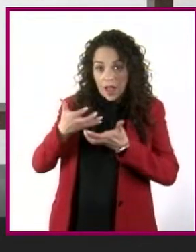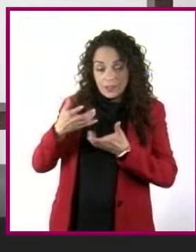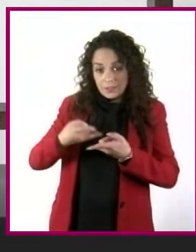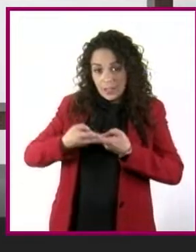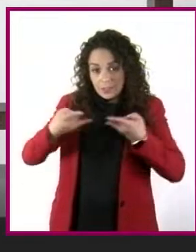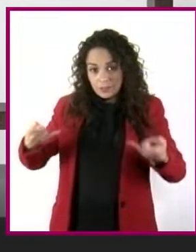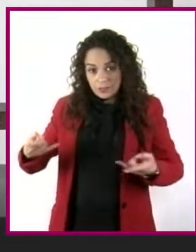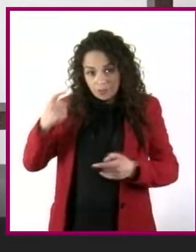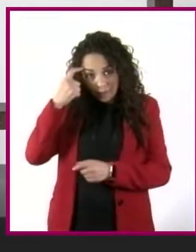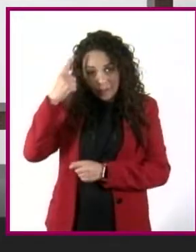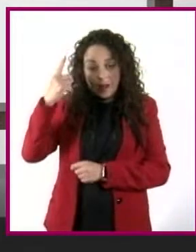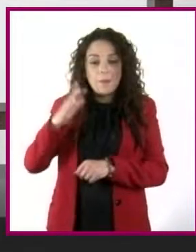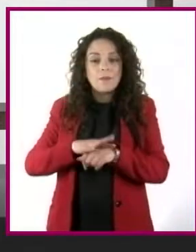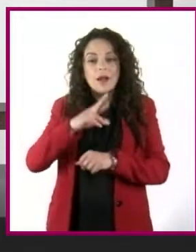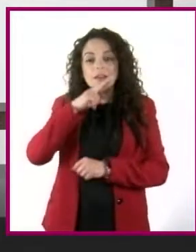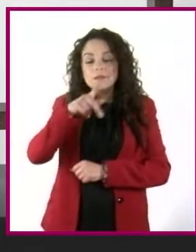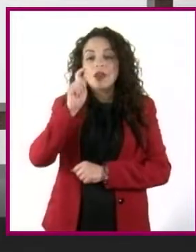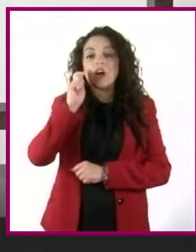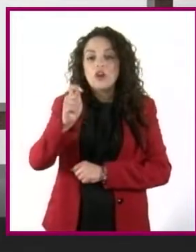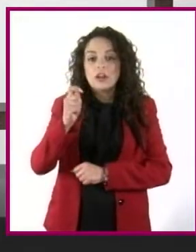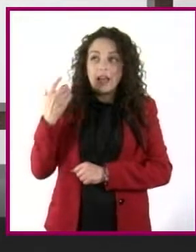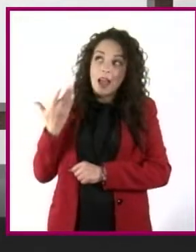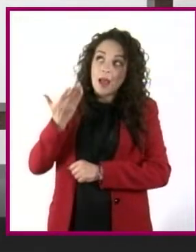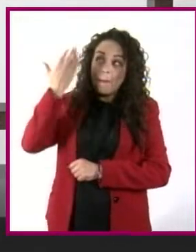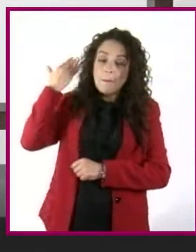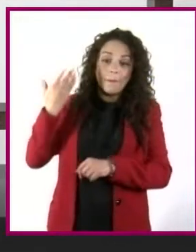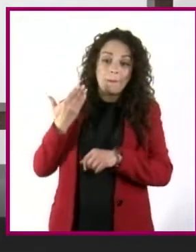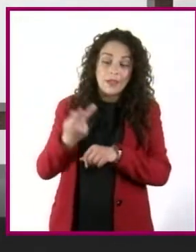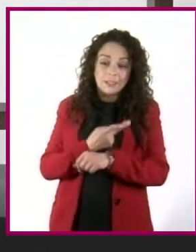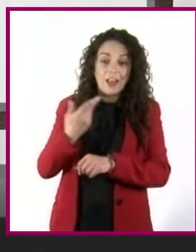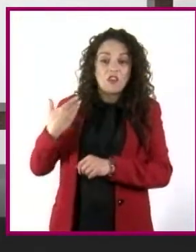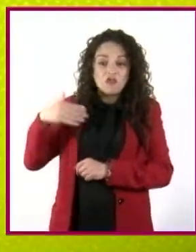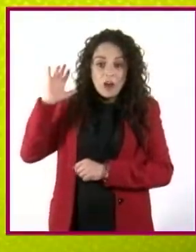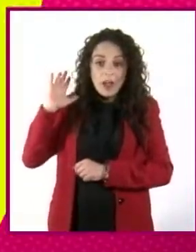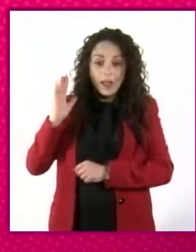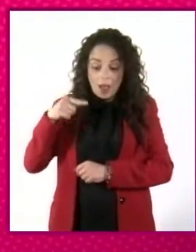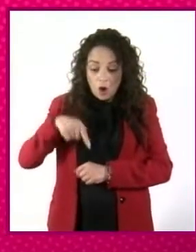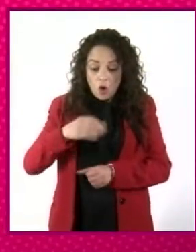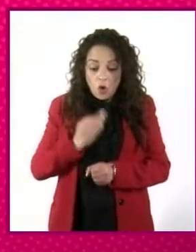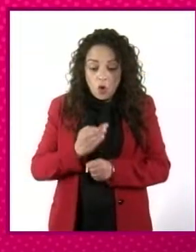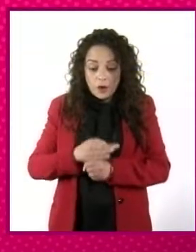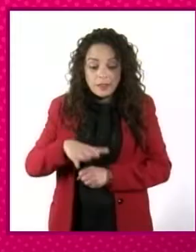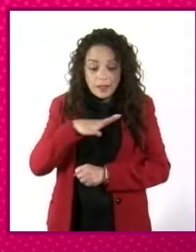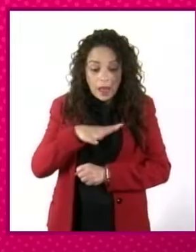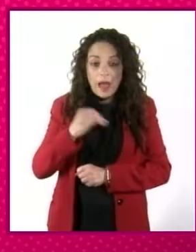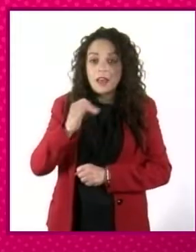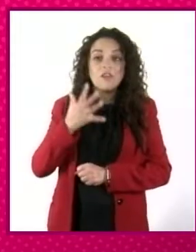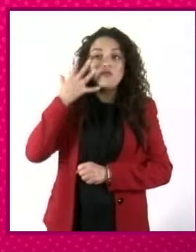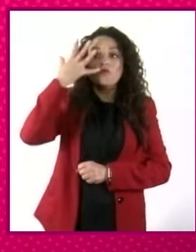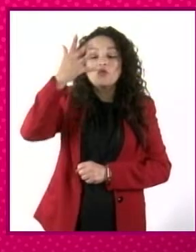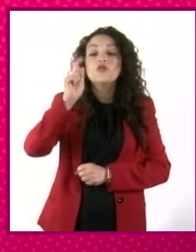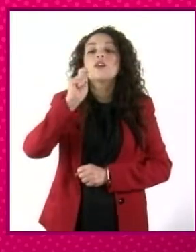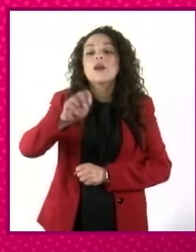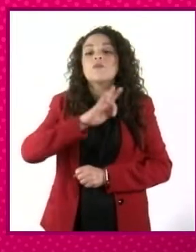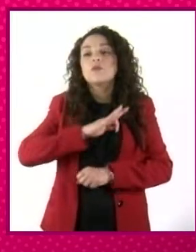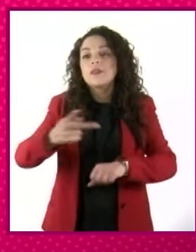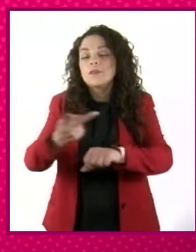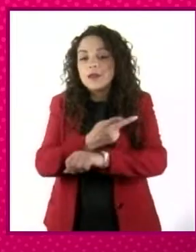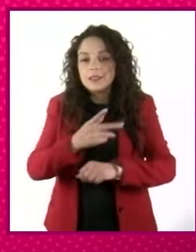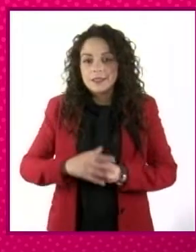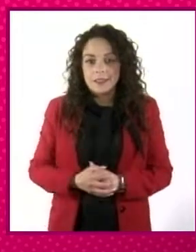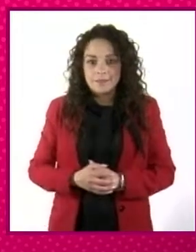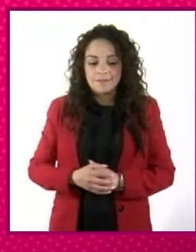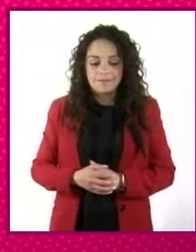mejores narraciones de lo que fuimos, de lo que somos y de lo que podríamos llegar a ser. Si nos referimos a los mitos